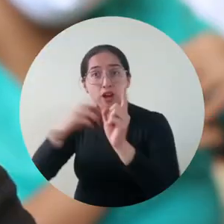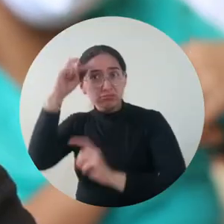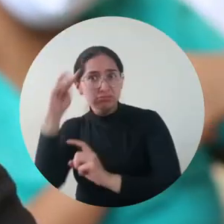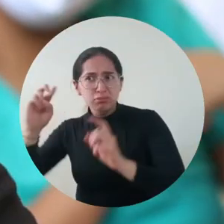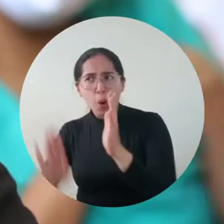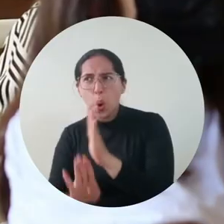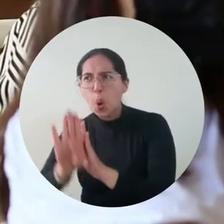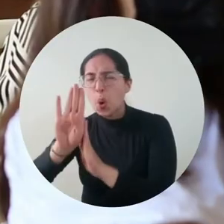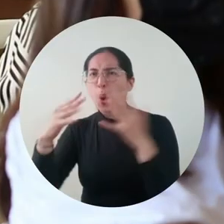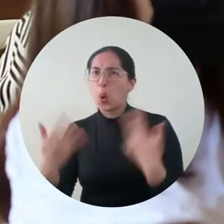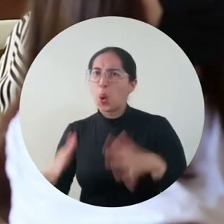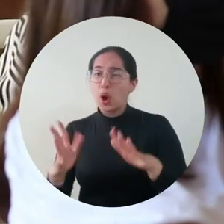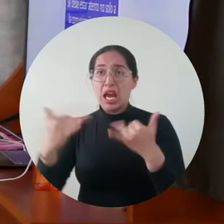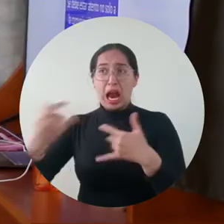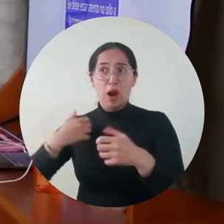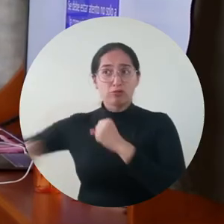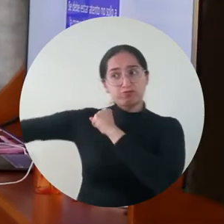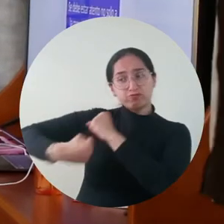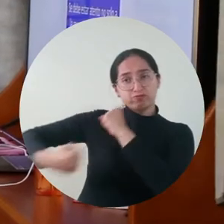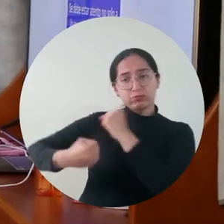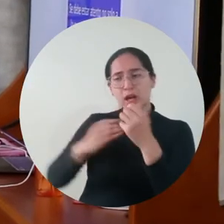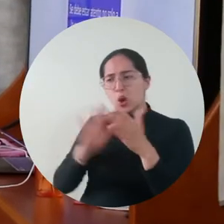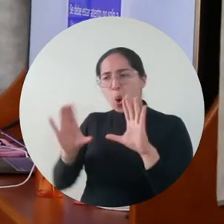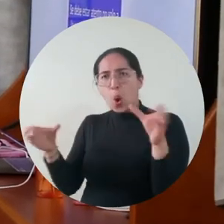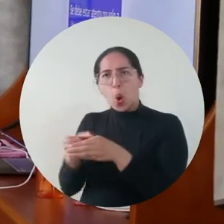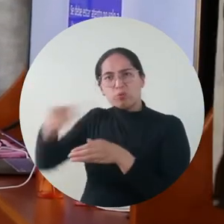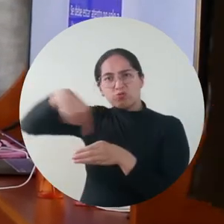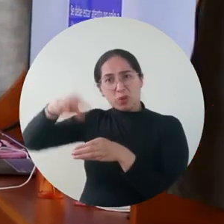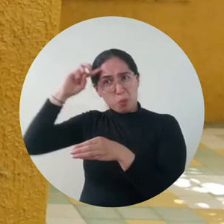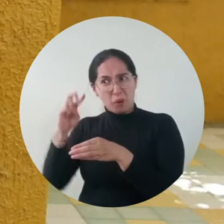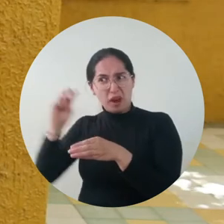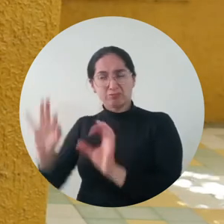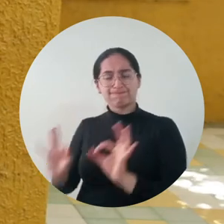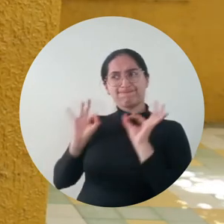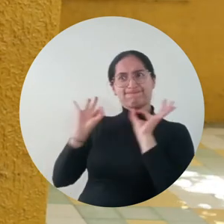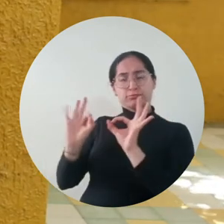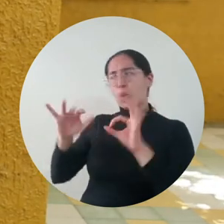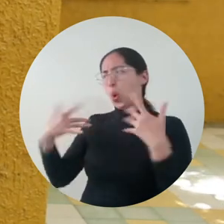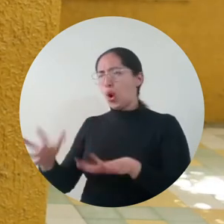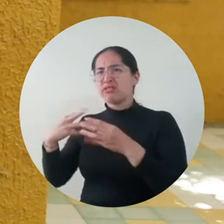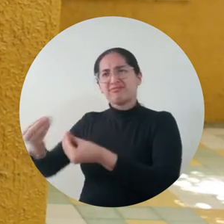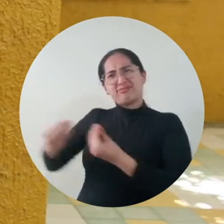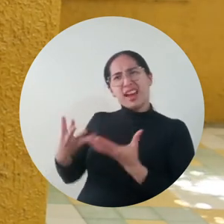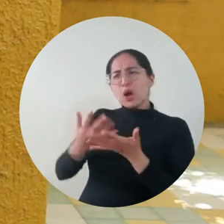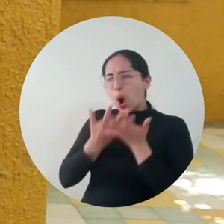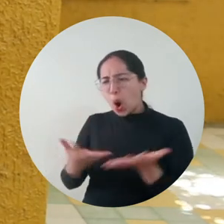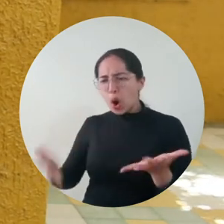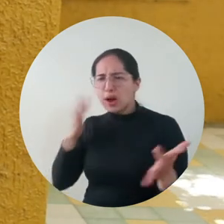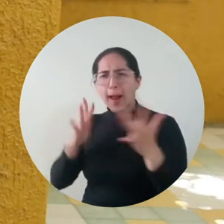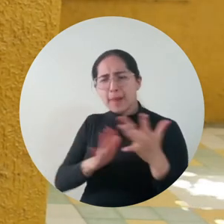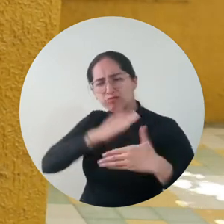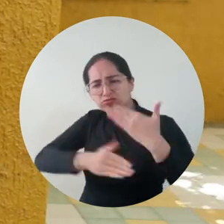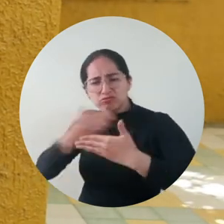sido inmejorable. Realmente hemos estado acompañados por un personal muy cualificado y que nos ha brindado herramientas muy